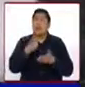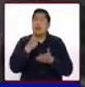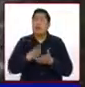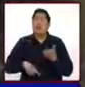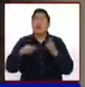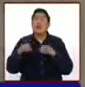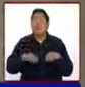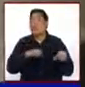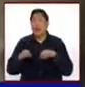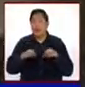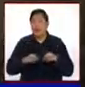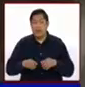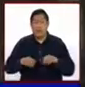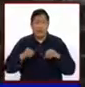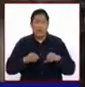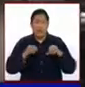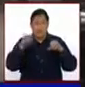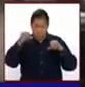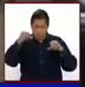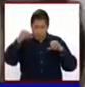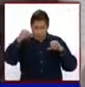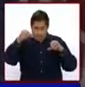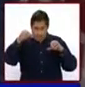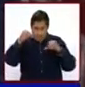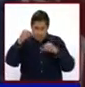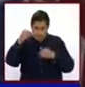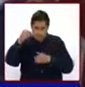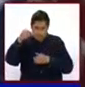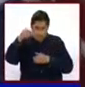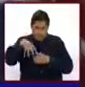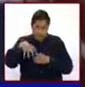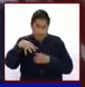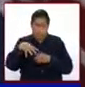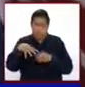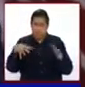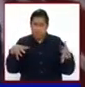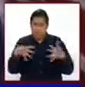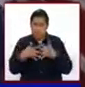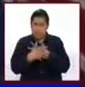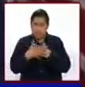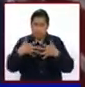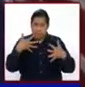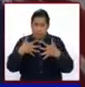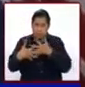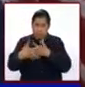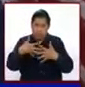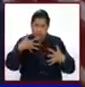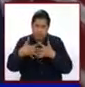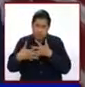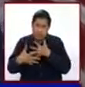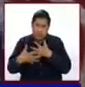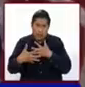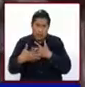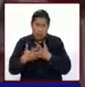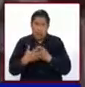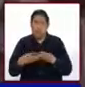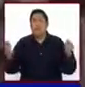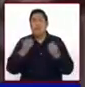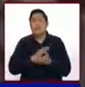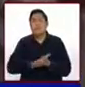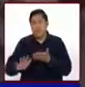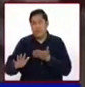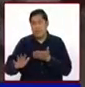es, colocamos pastillas de hipoclorito de calcio y el agua al pasar por esta tubería se